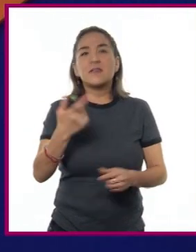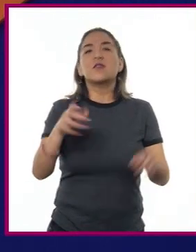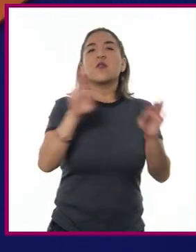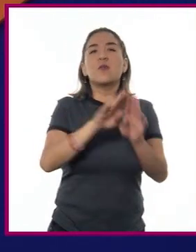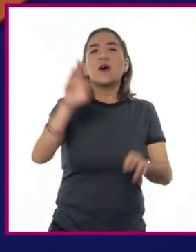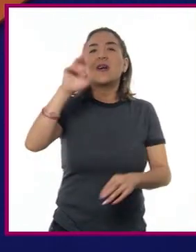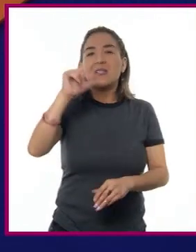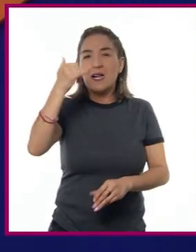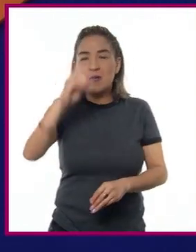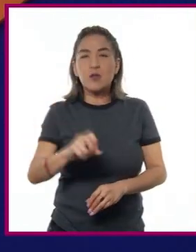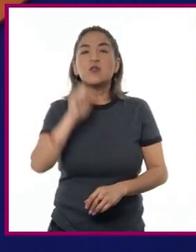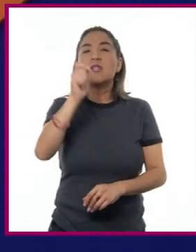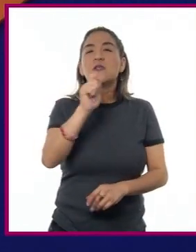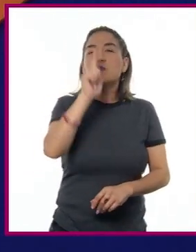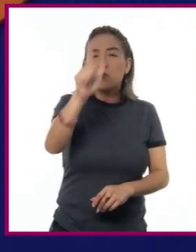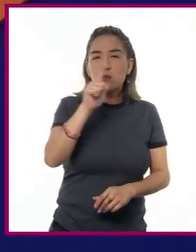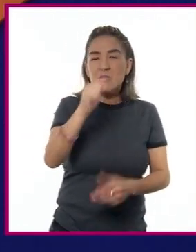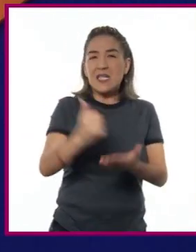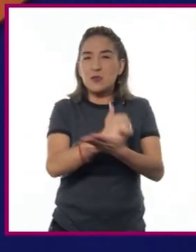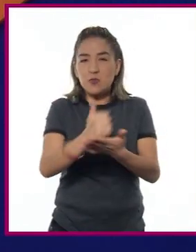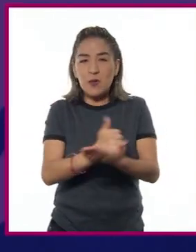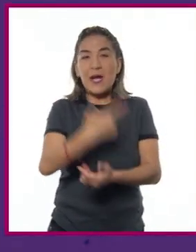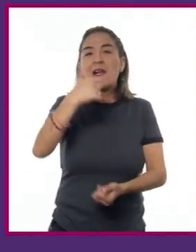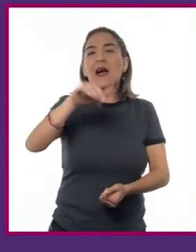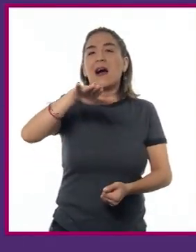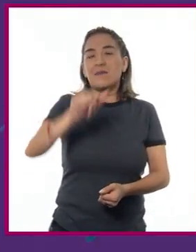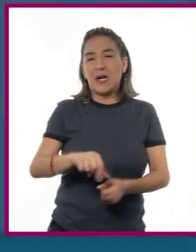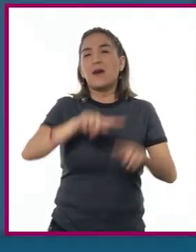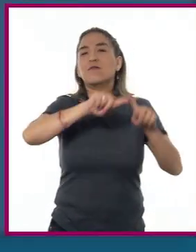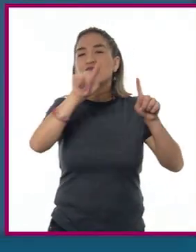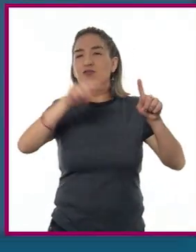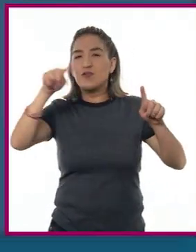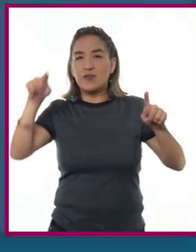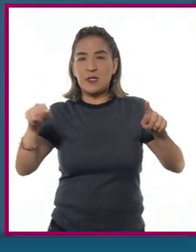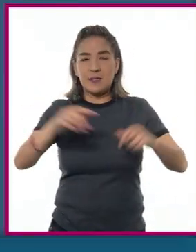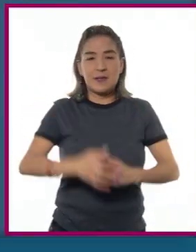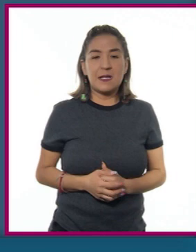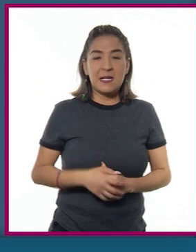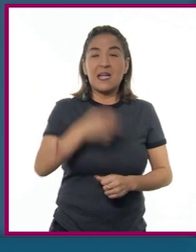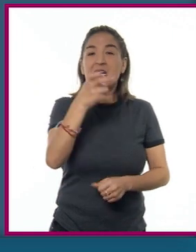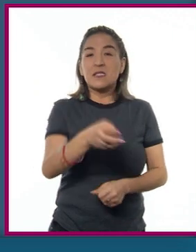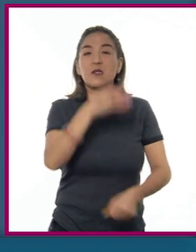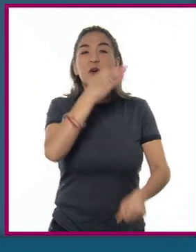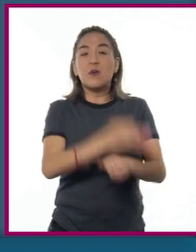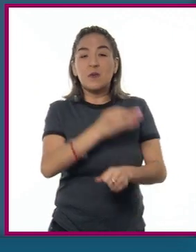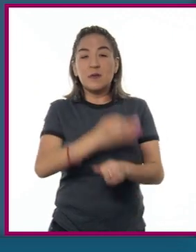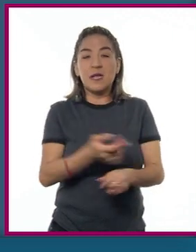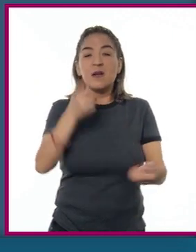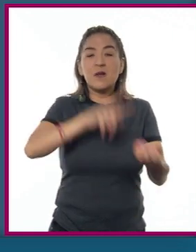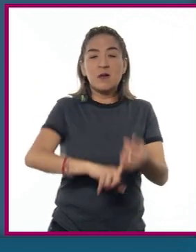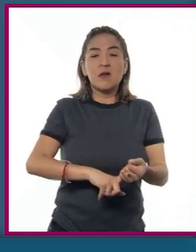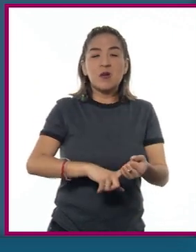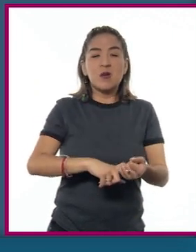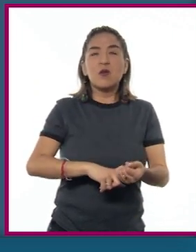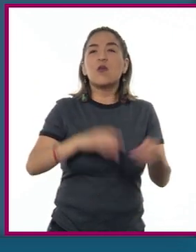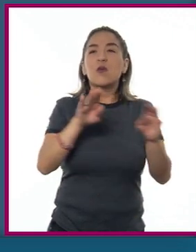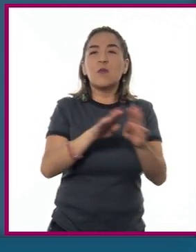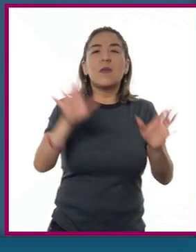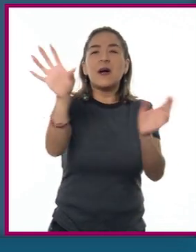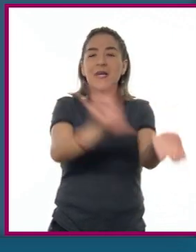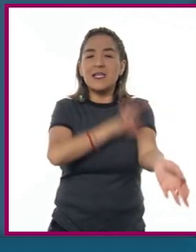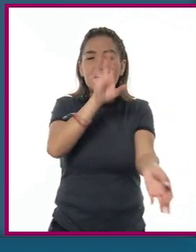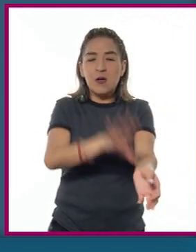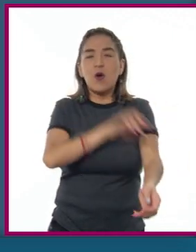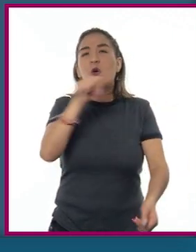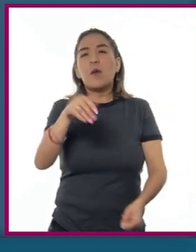rayos ultravioleta, los rayos gamma y las microondas. Las ondas electromagnéticas consisten en un campo eléctrico y